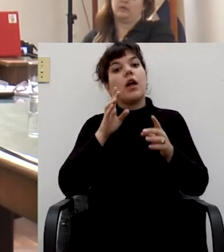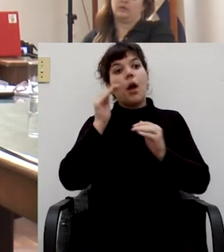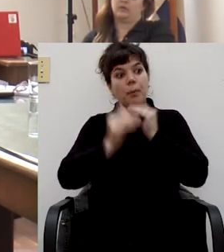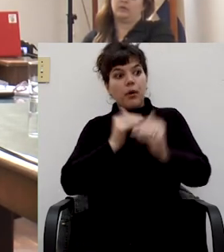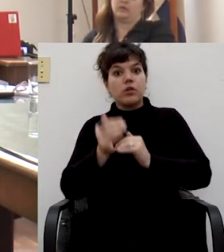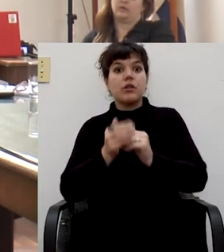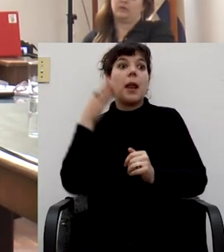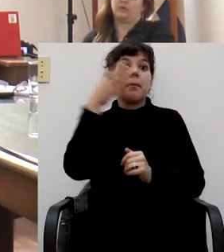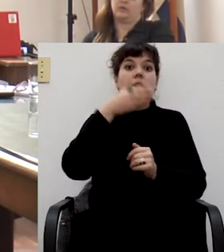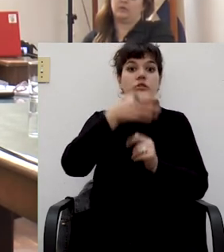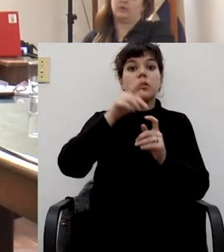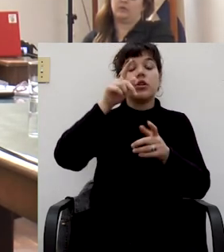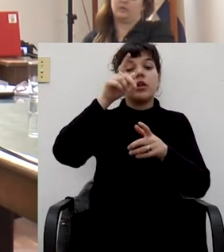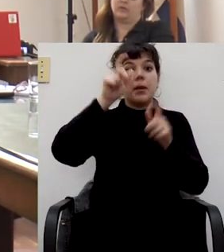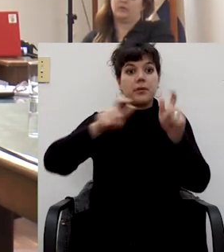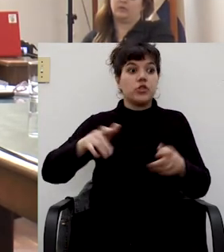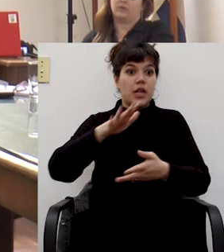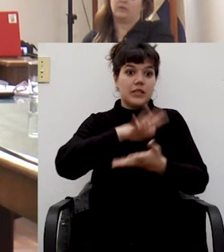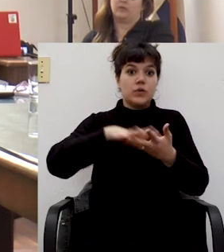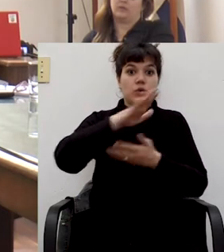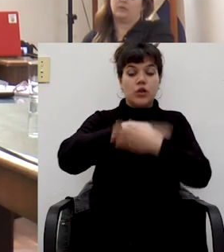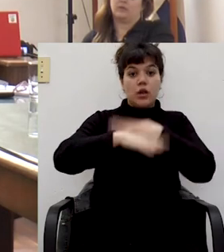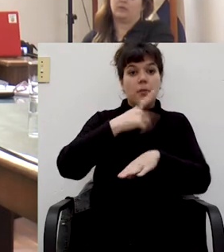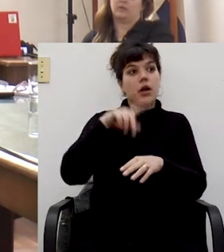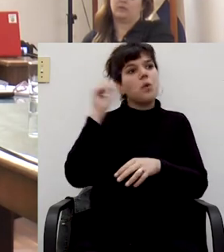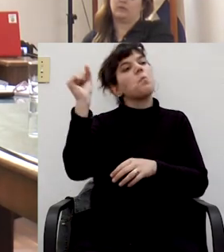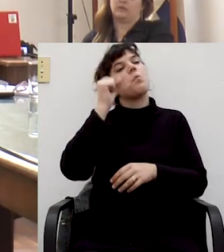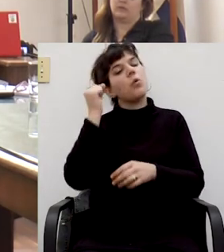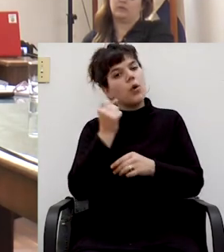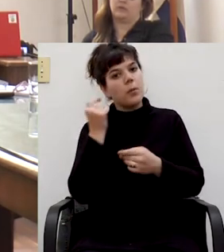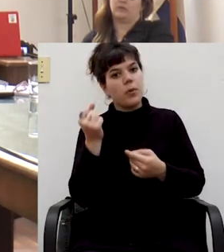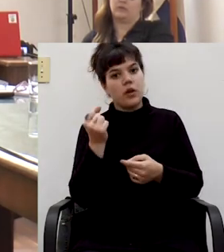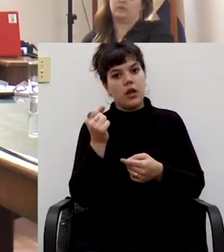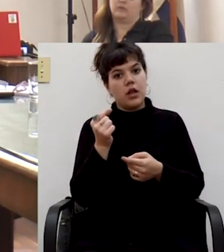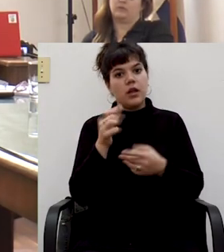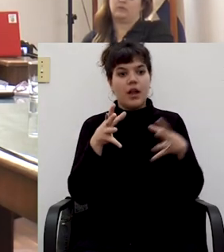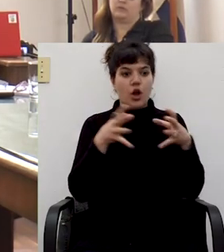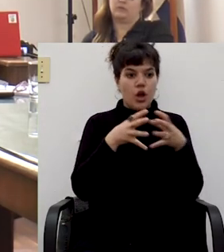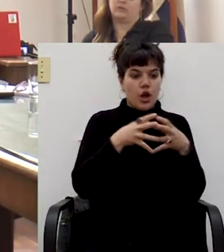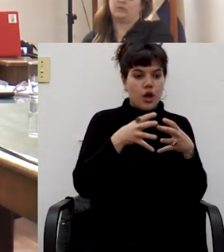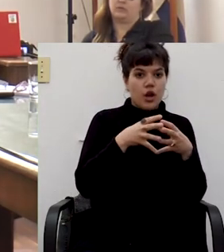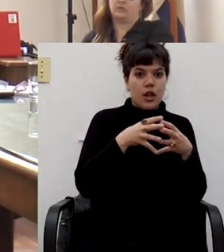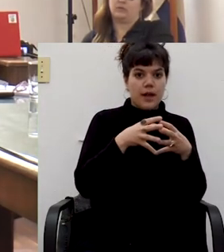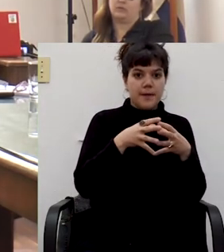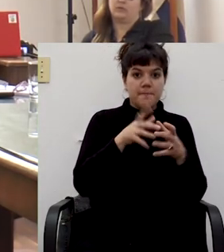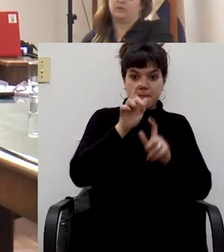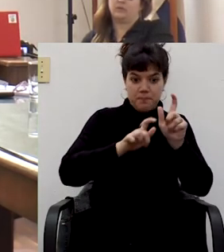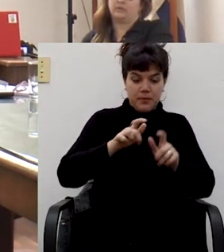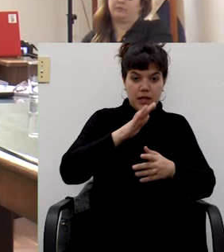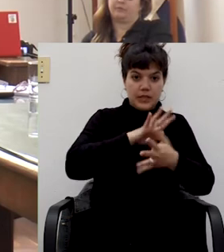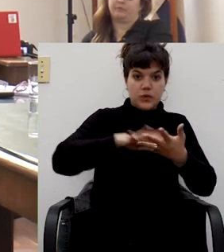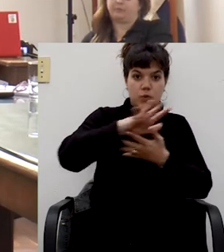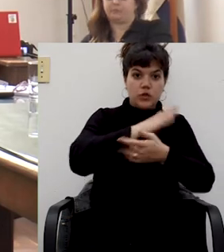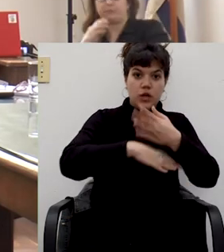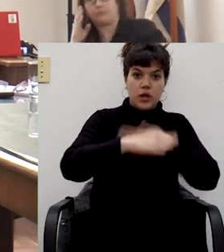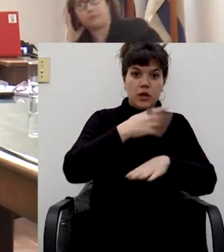la participación de las personas en situación de discapacidad es fundamental. Los colectivos de las personas en situación de discapacidad organizadas,